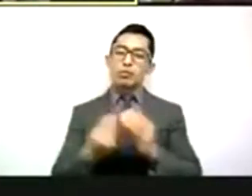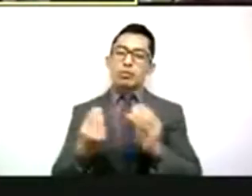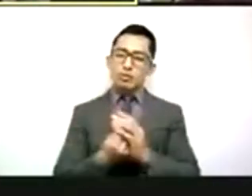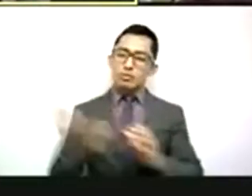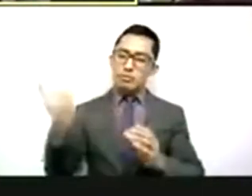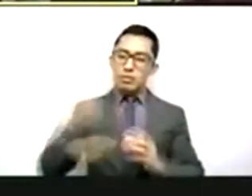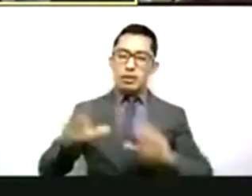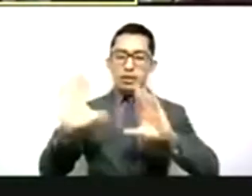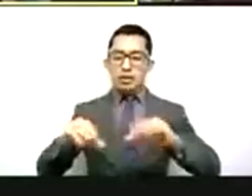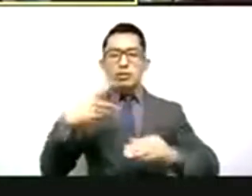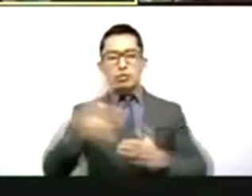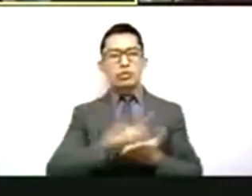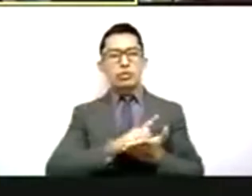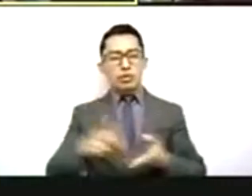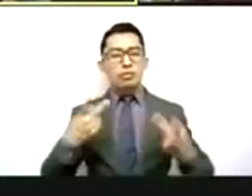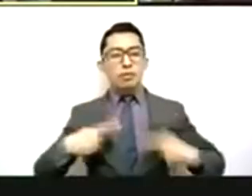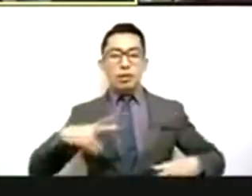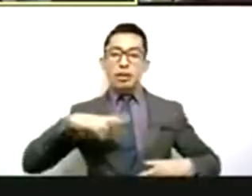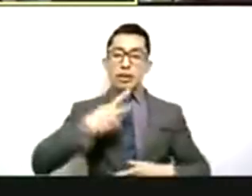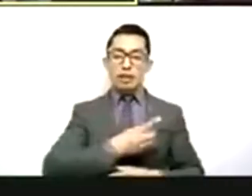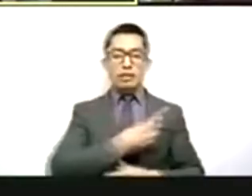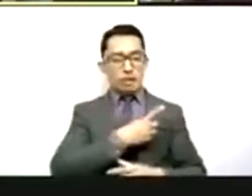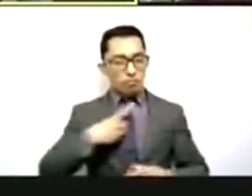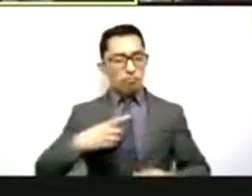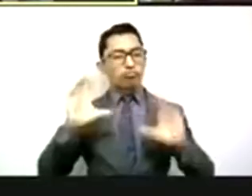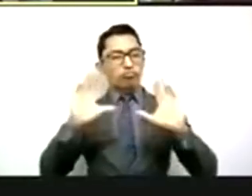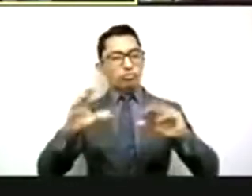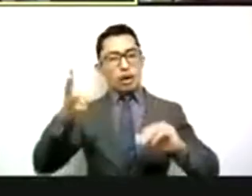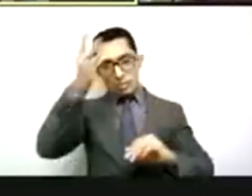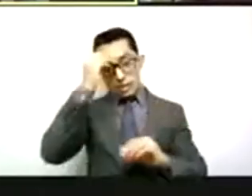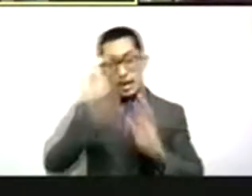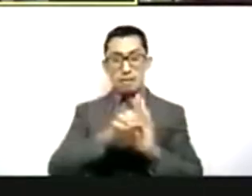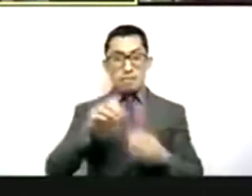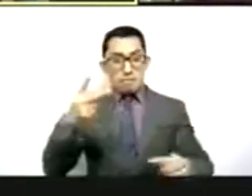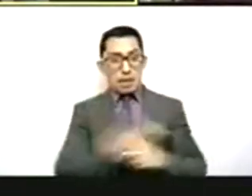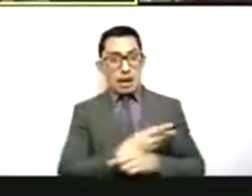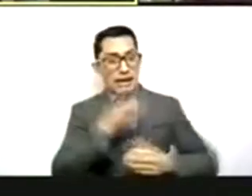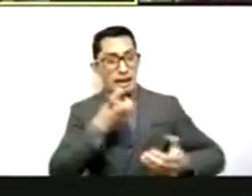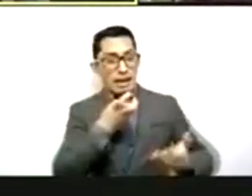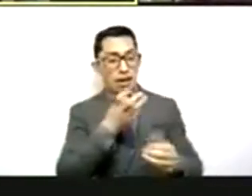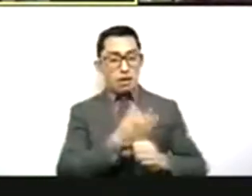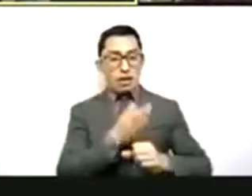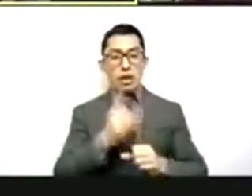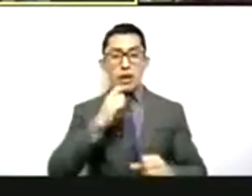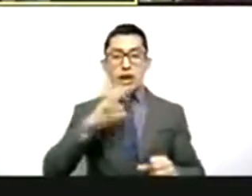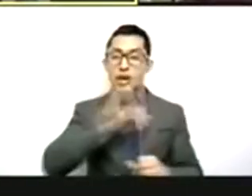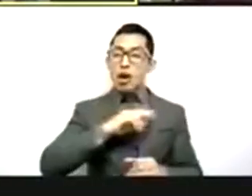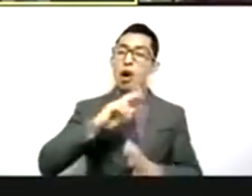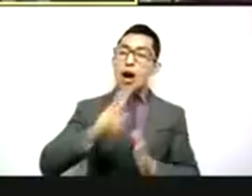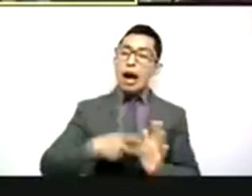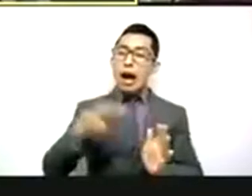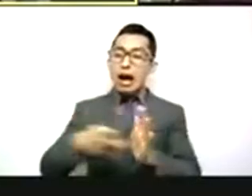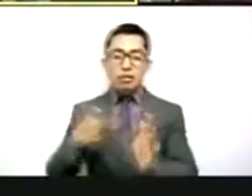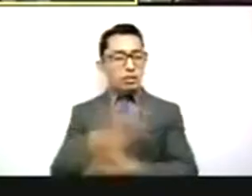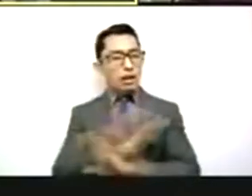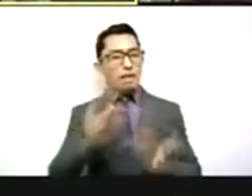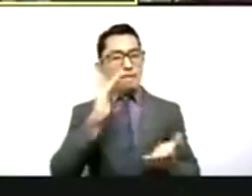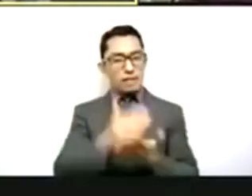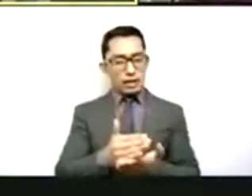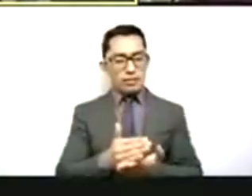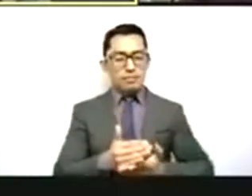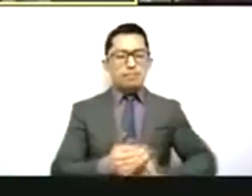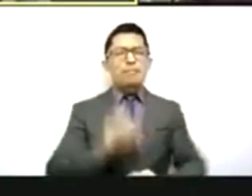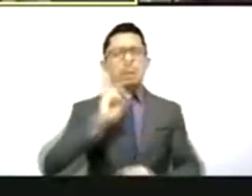trans para evitar que casos como el de Aguascalientes se repitan. También se abre una oportunidad para